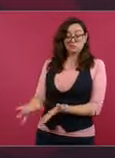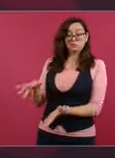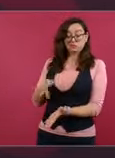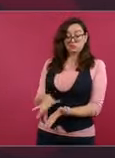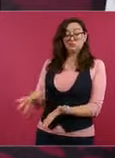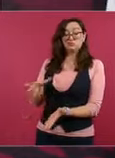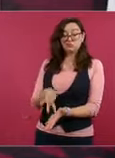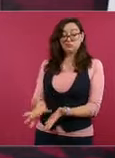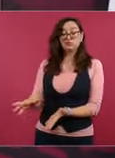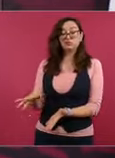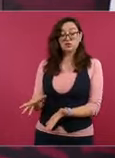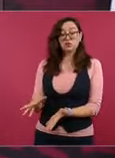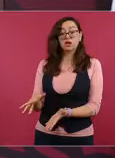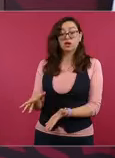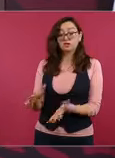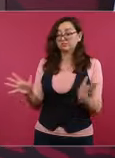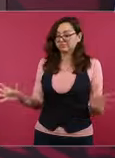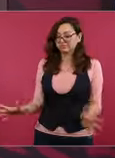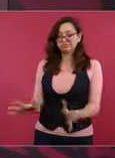cuando estábamos en oposición.